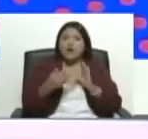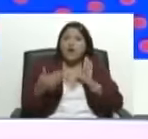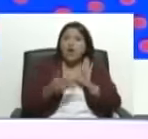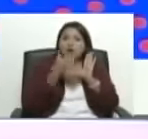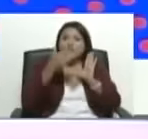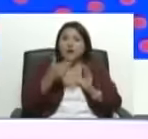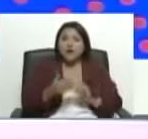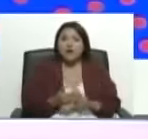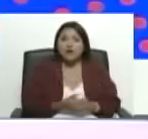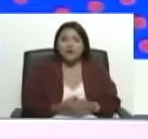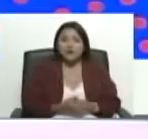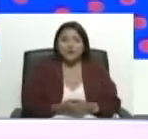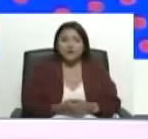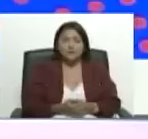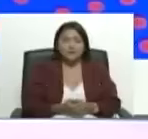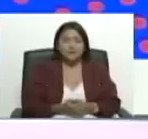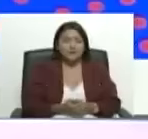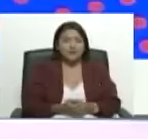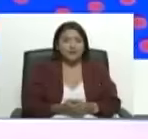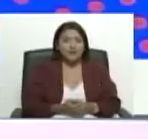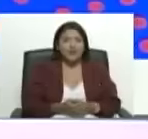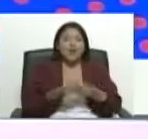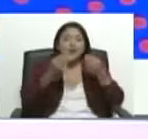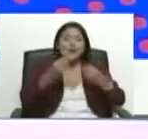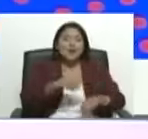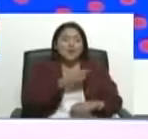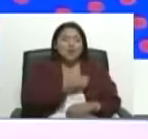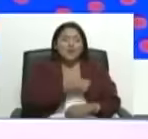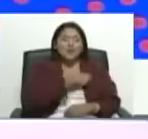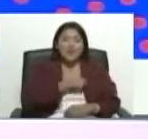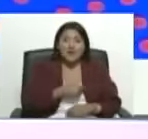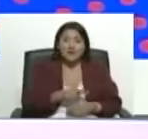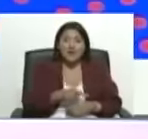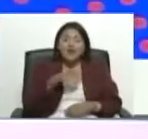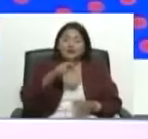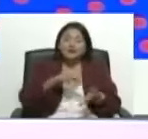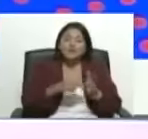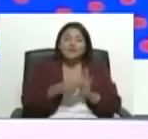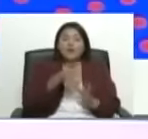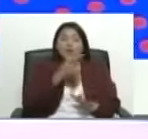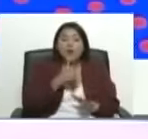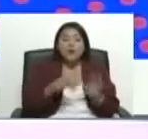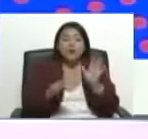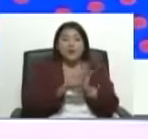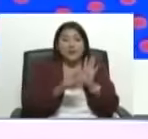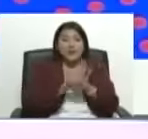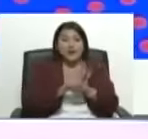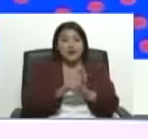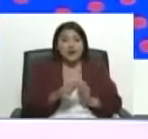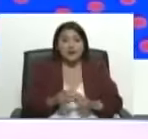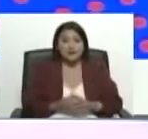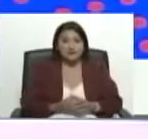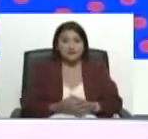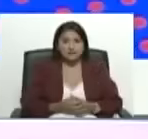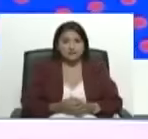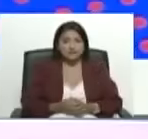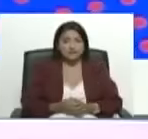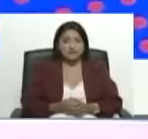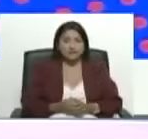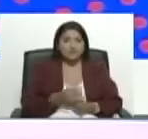violenta flagrantemente el Acuerdo de Ginebra. Hay una ilegalidad explícita en esa acción de